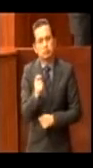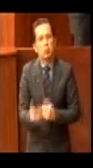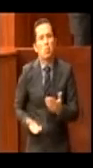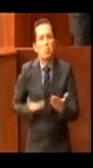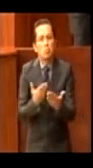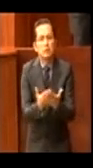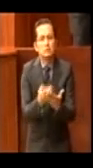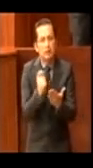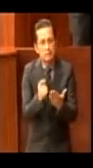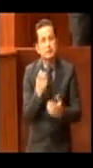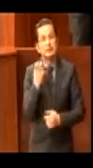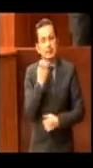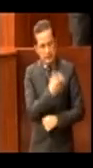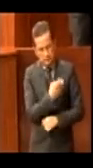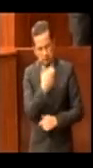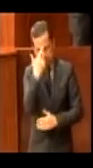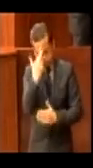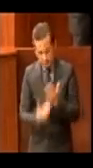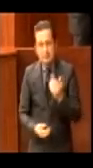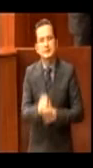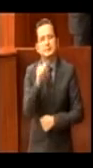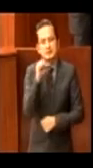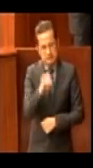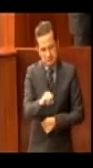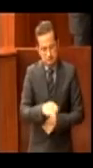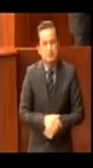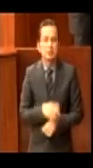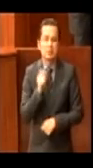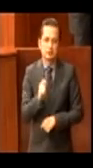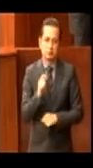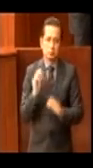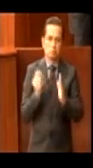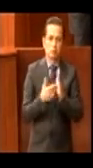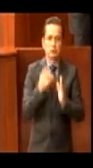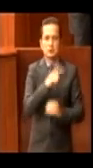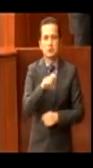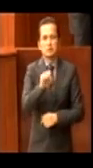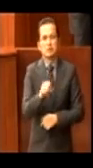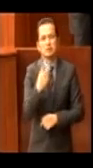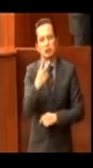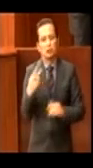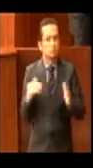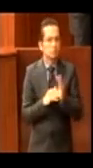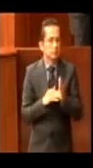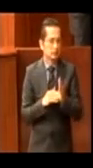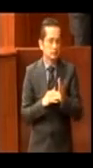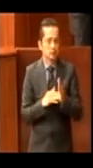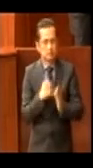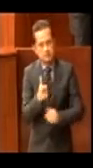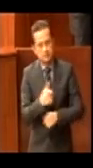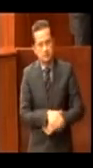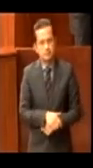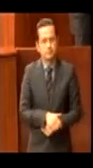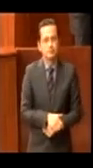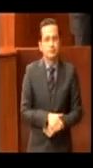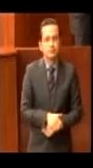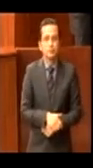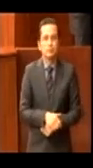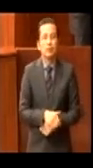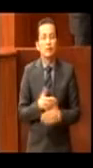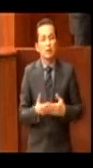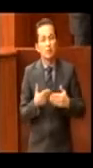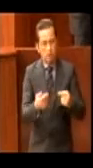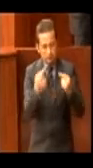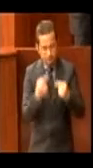existencia de la infracción y una multa de 161 mil 200 pesos en este momento doy cuenta